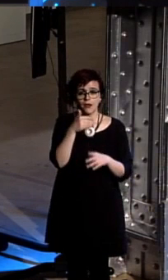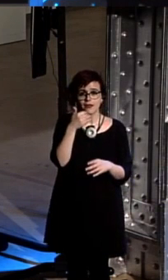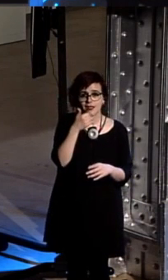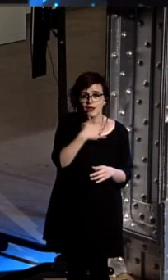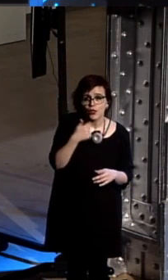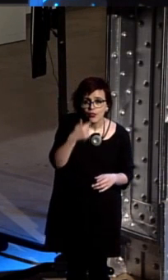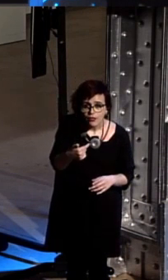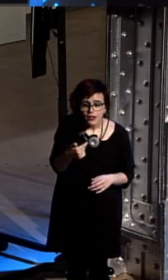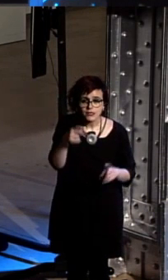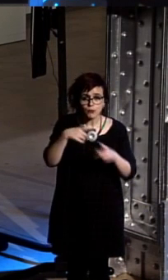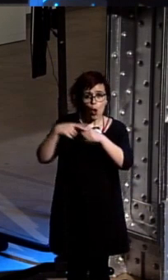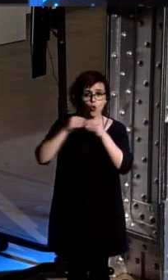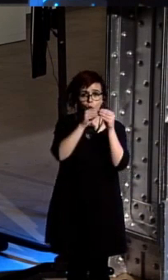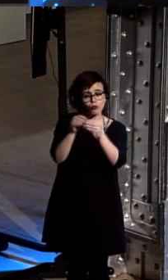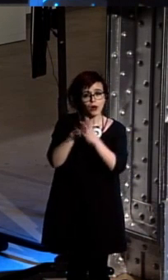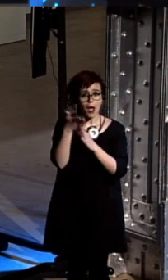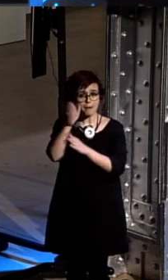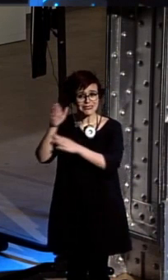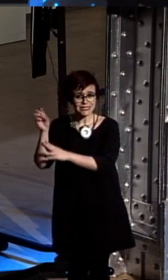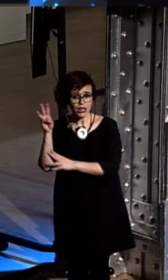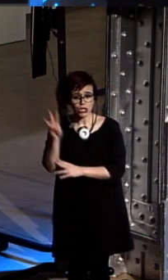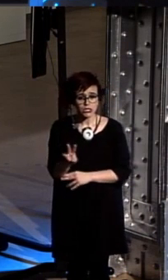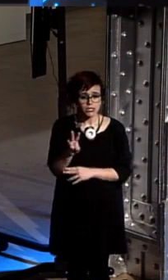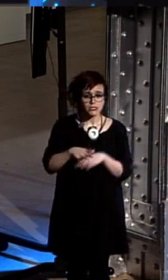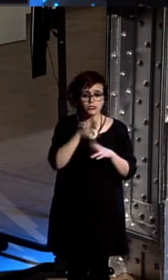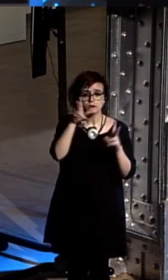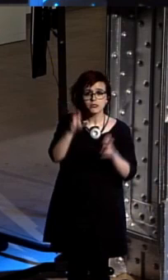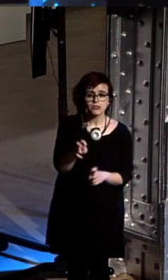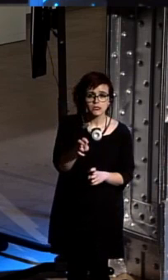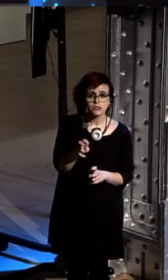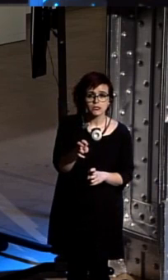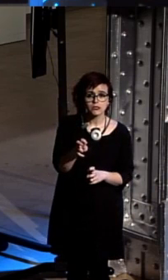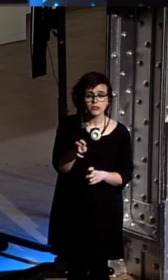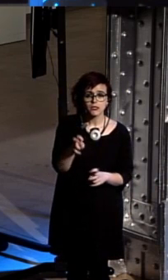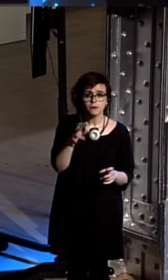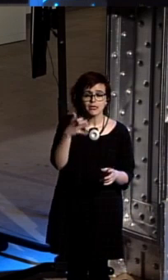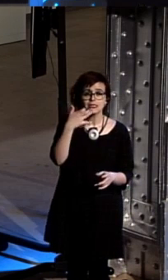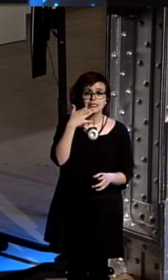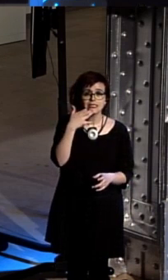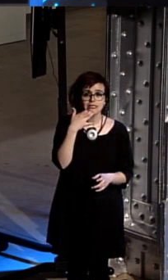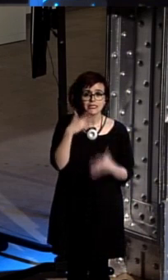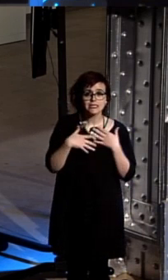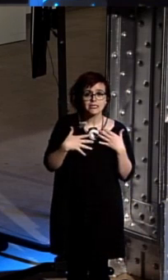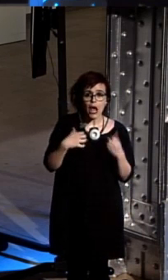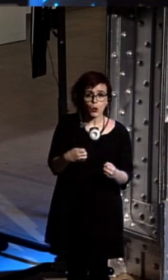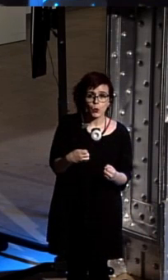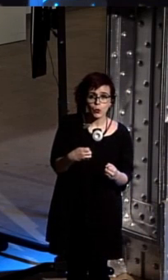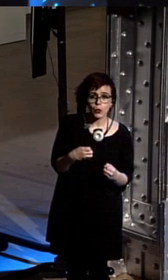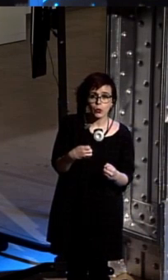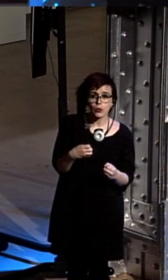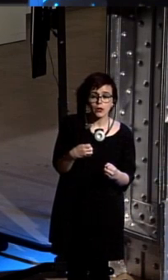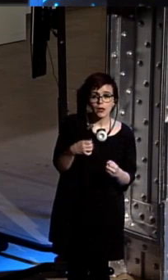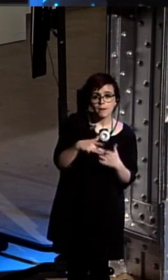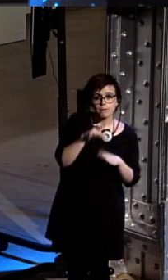Un tema que ha sido común en las tres presentaciones es cómo se puede utilizar la tecnología para abordar la salud mental. Para mí es un